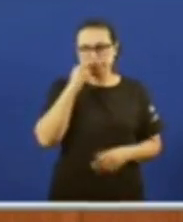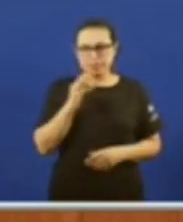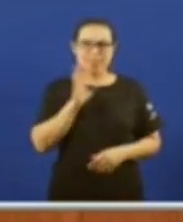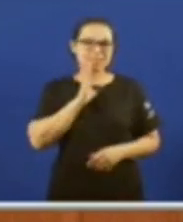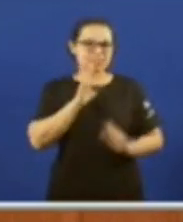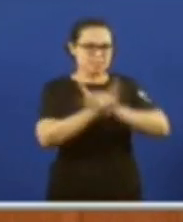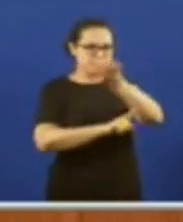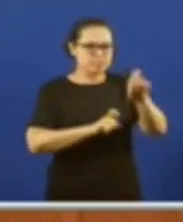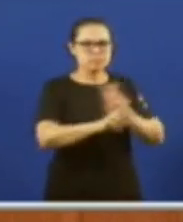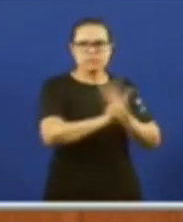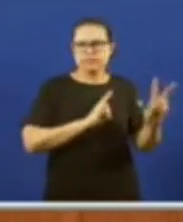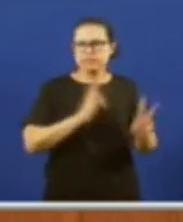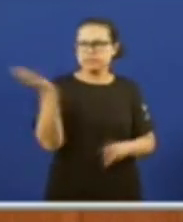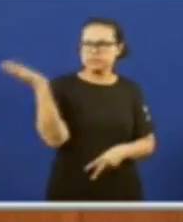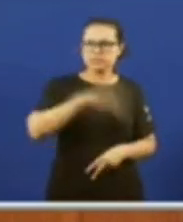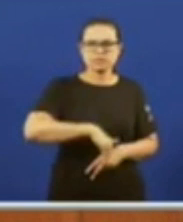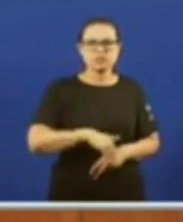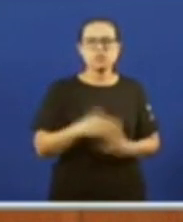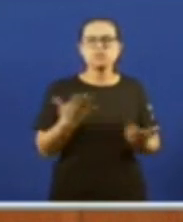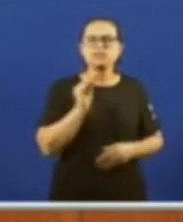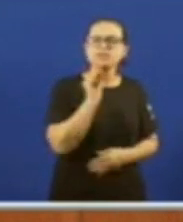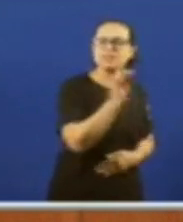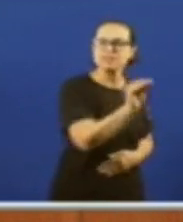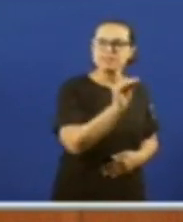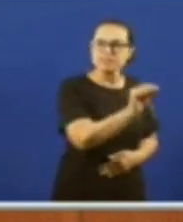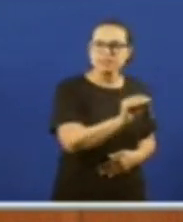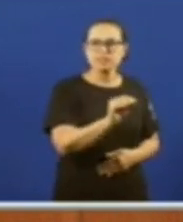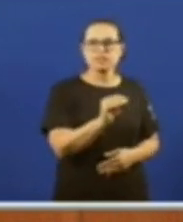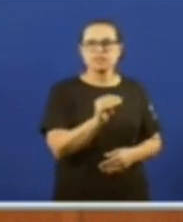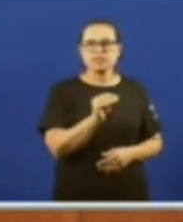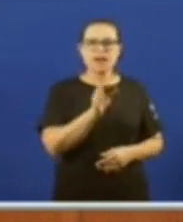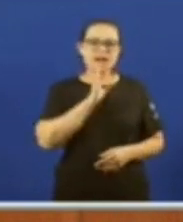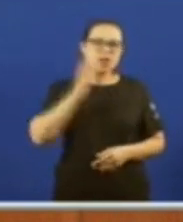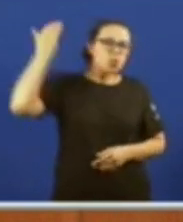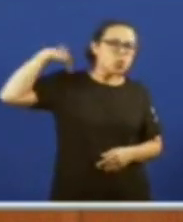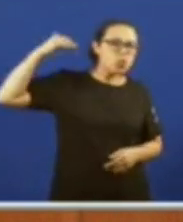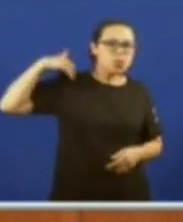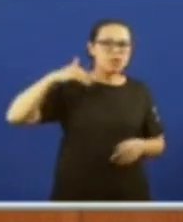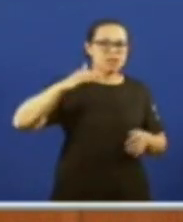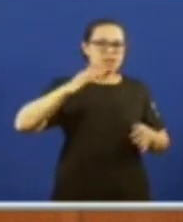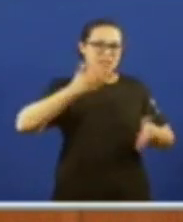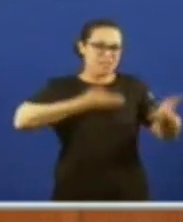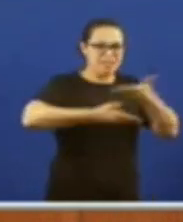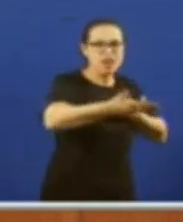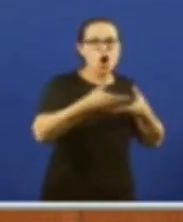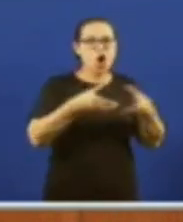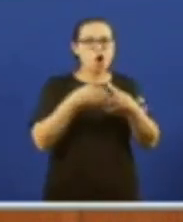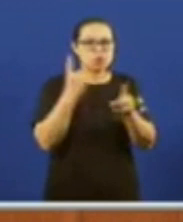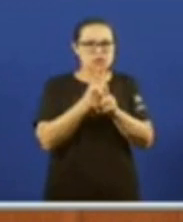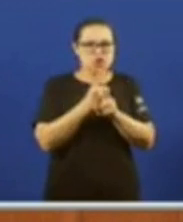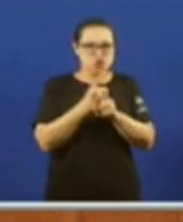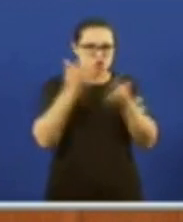que é importante, e é se vostede fai caso dos consellos que vostede daba cando estaba na oposición. Voullo